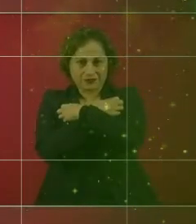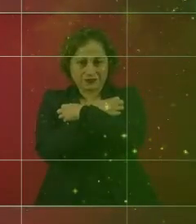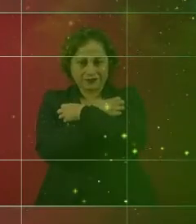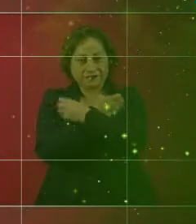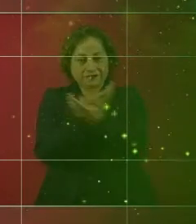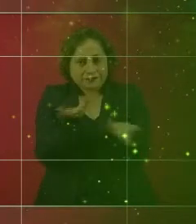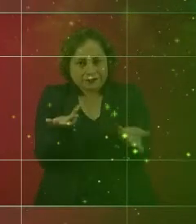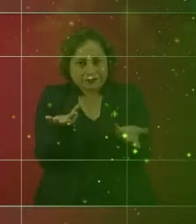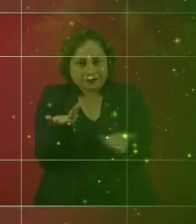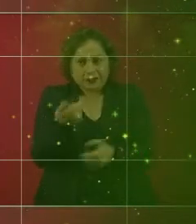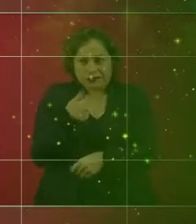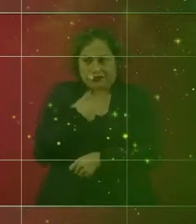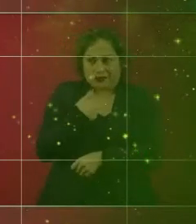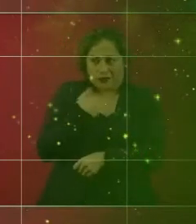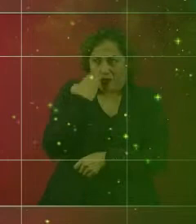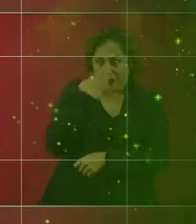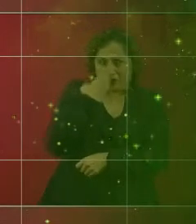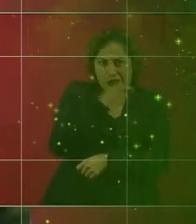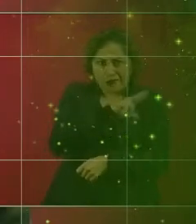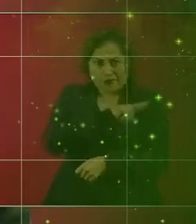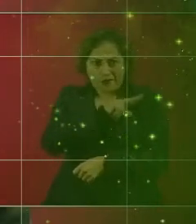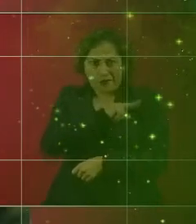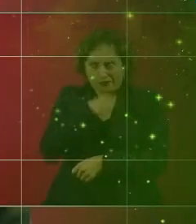No me opongo a la educación privada.